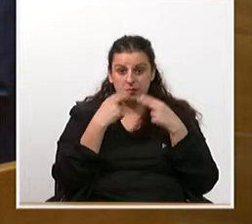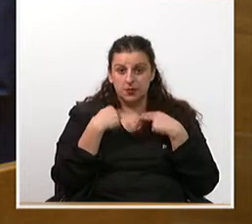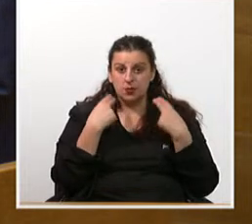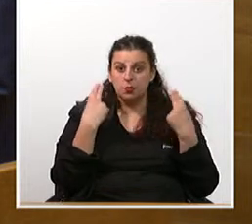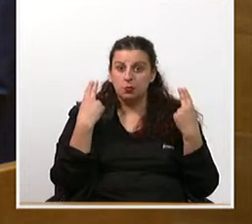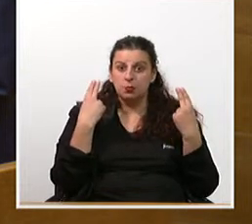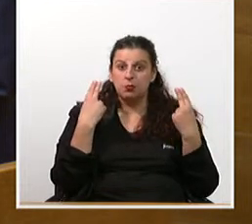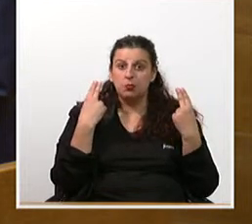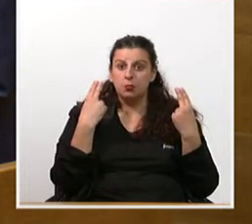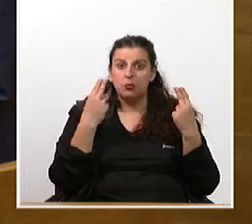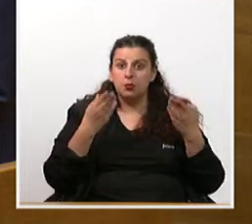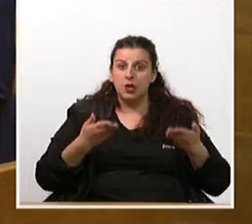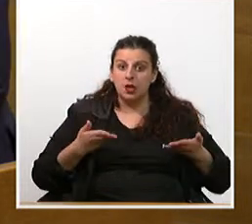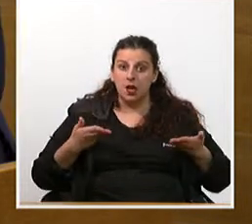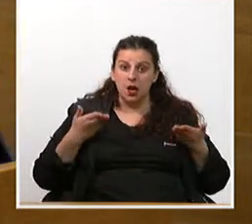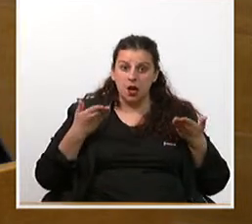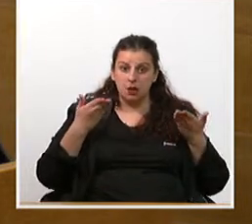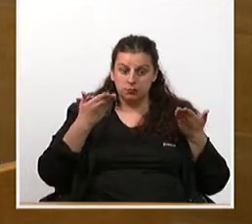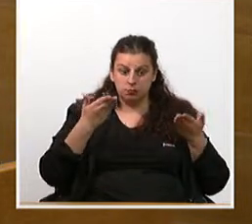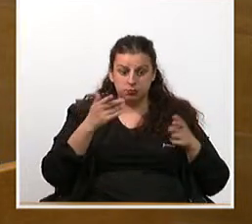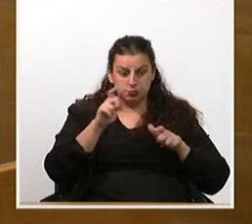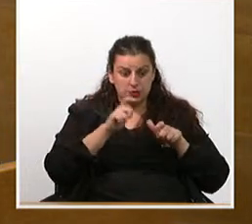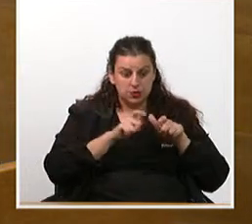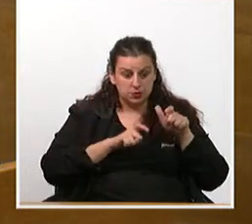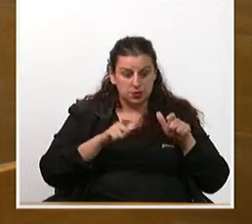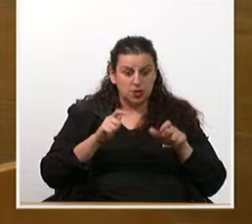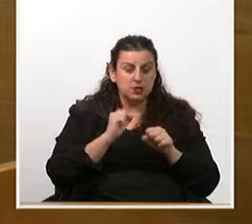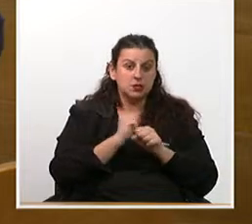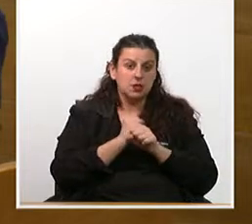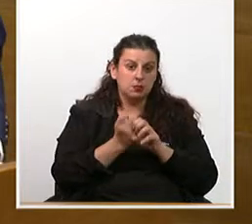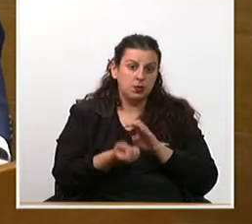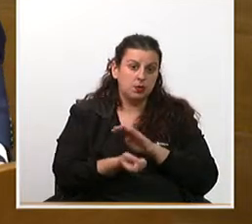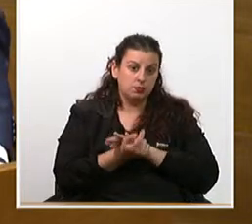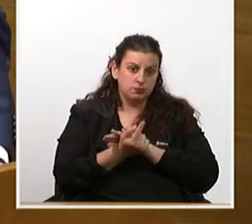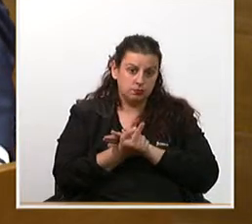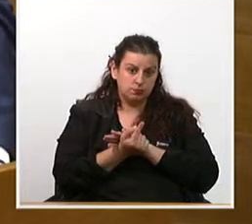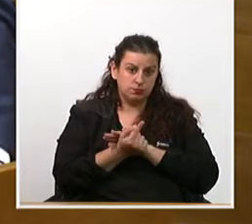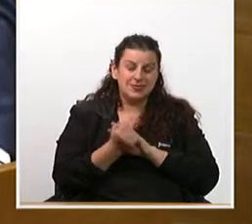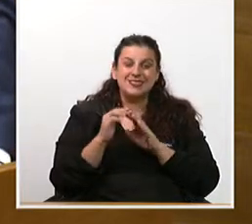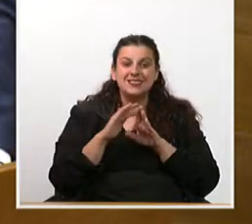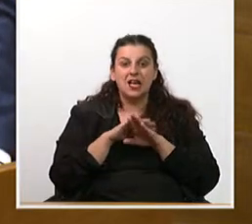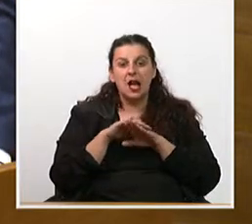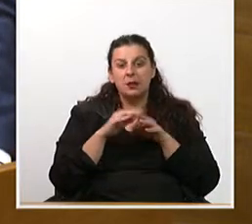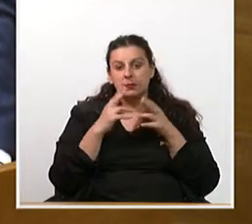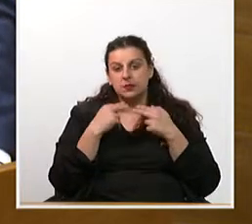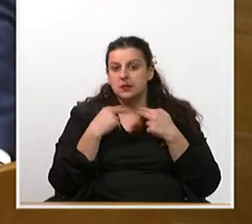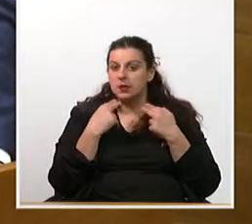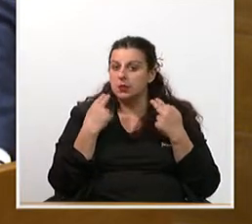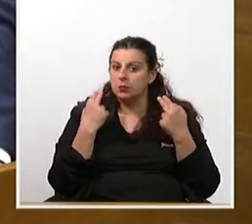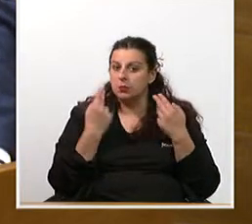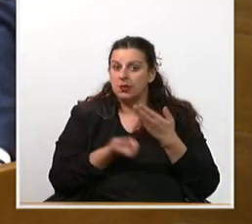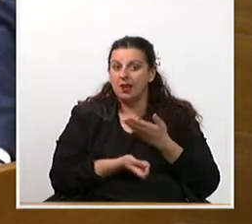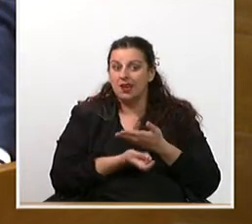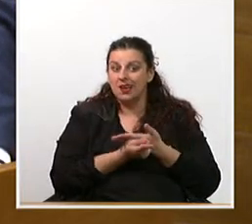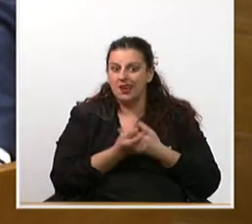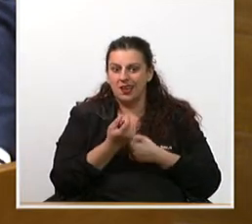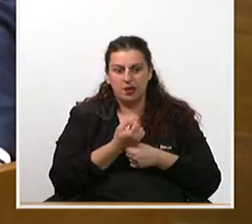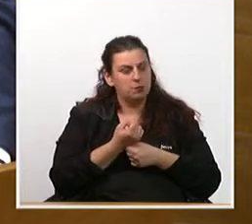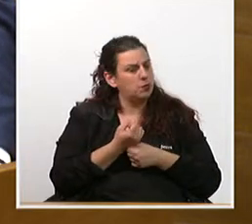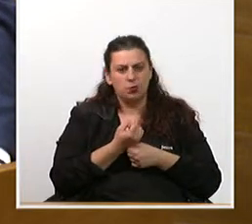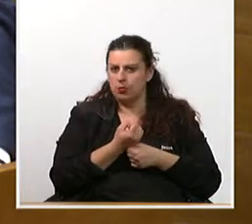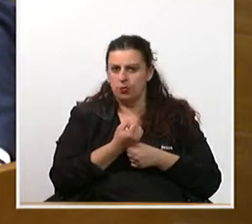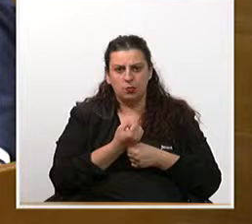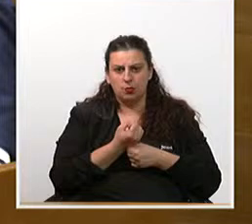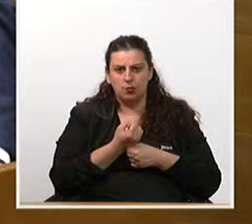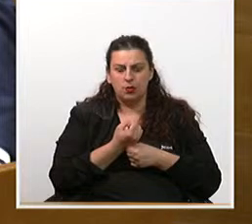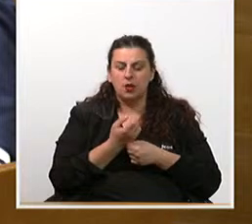ayudar se ha de ayudar aquellos que crean empleo no ha de ser la administración pública la que cree el empleo hemos de